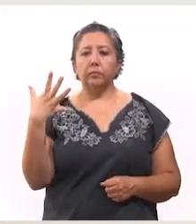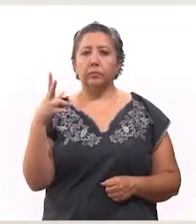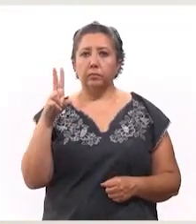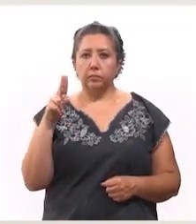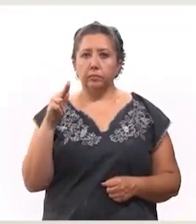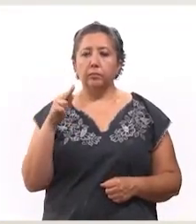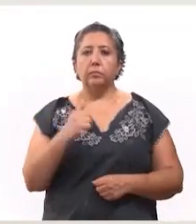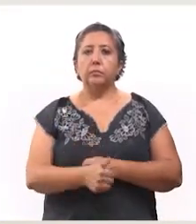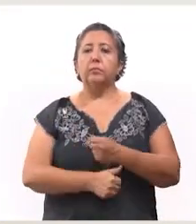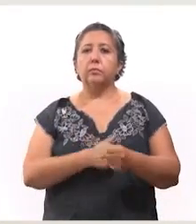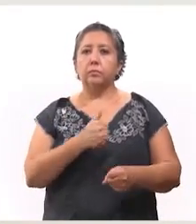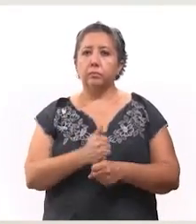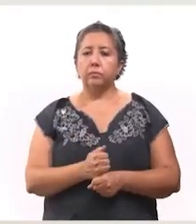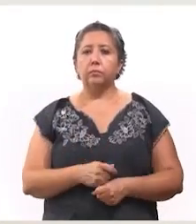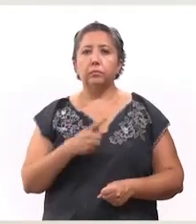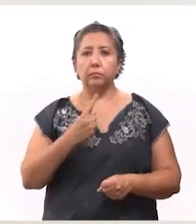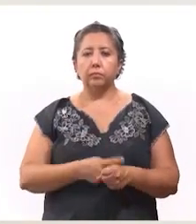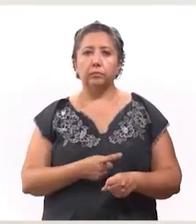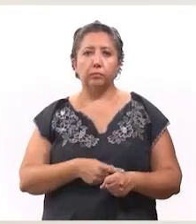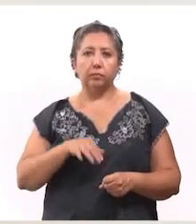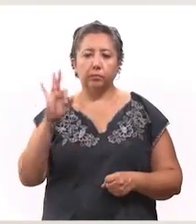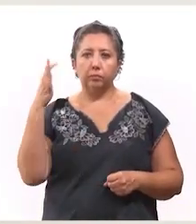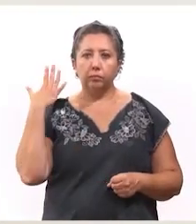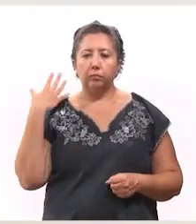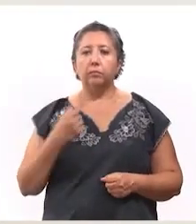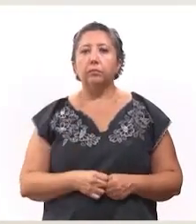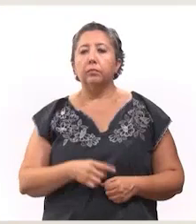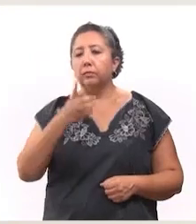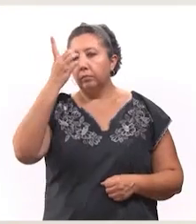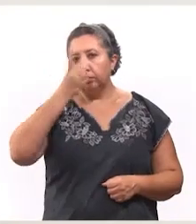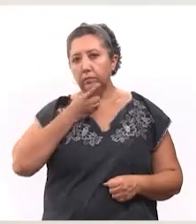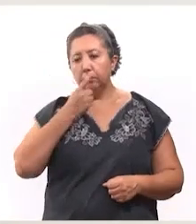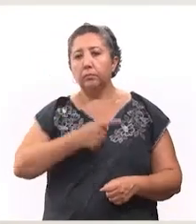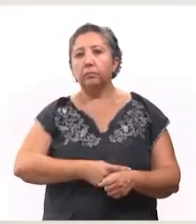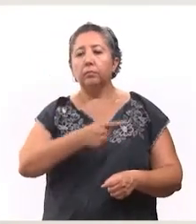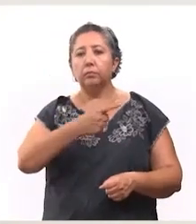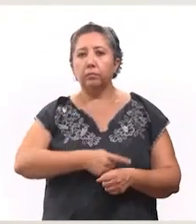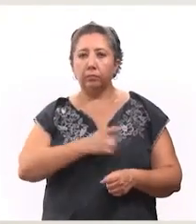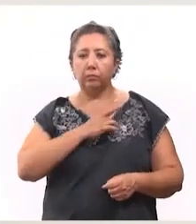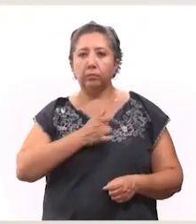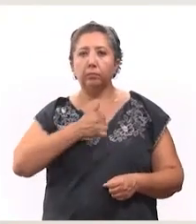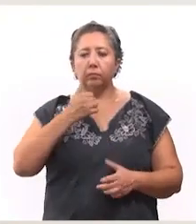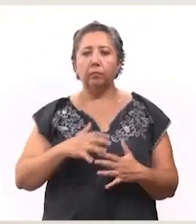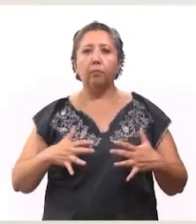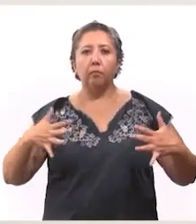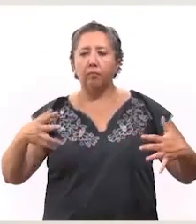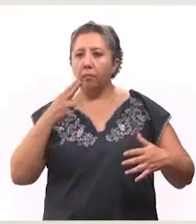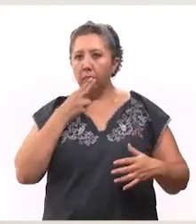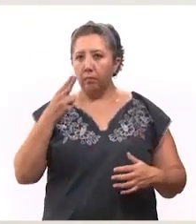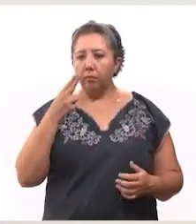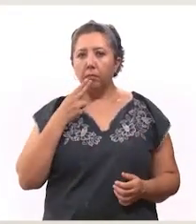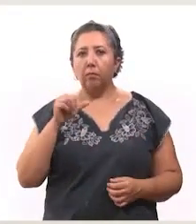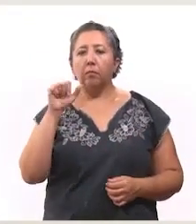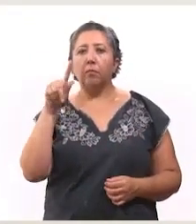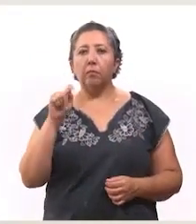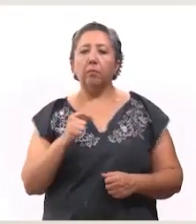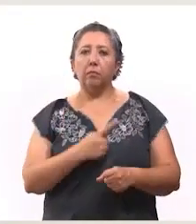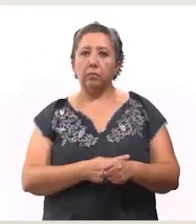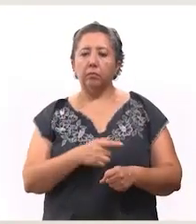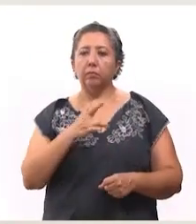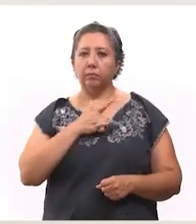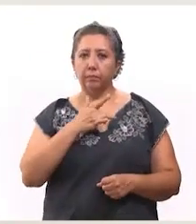a 80 años. Sus principales enfermedades fueron diabetes, hipertensión arterial, obesidad, tabaquismo, asma y